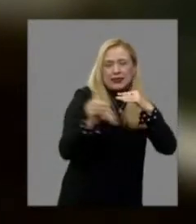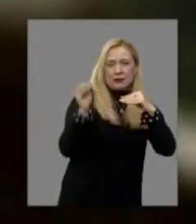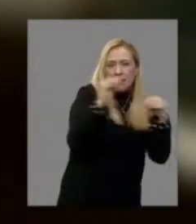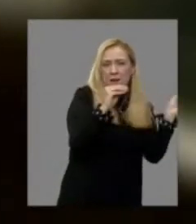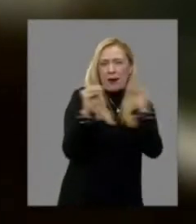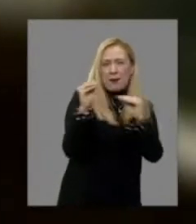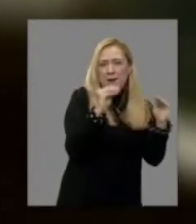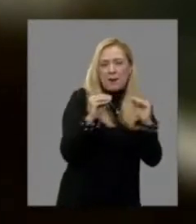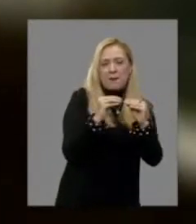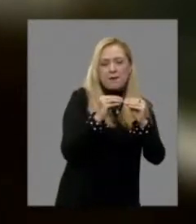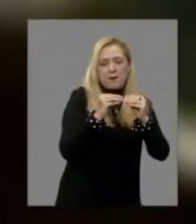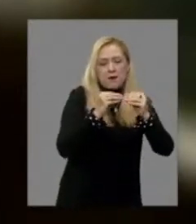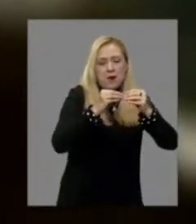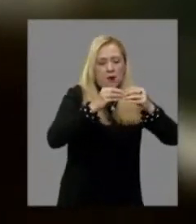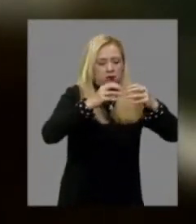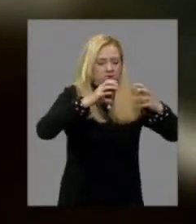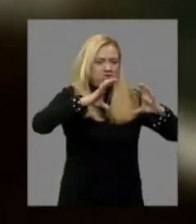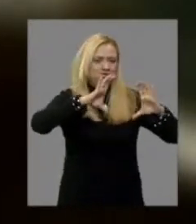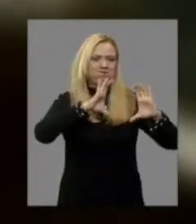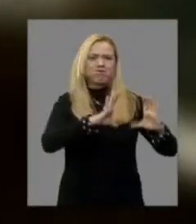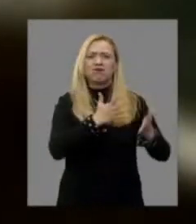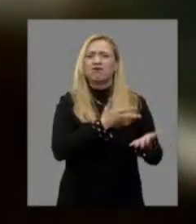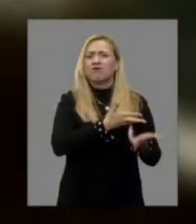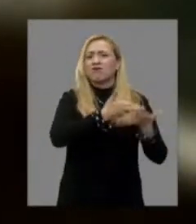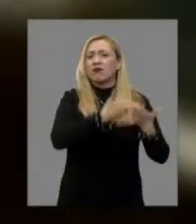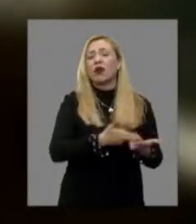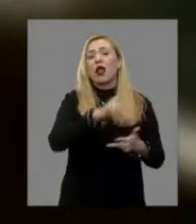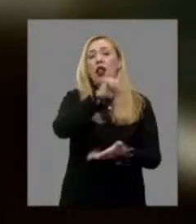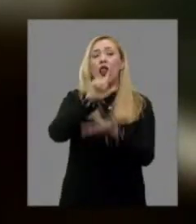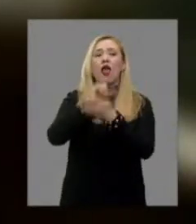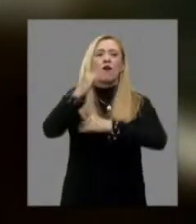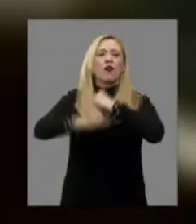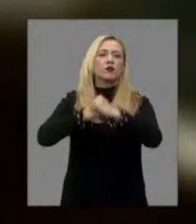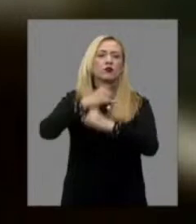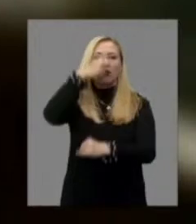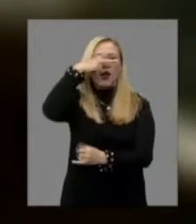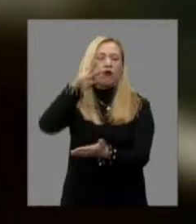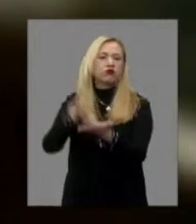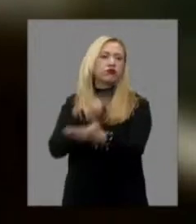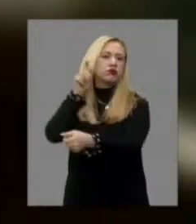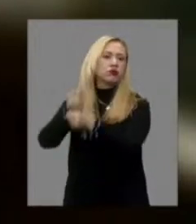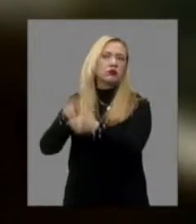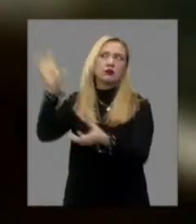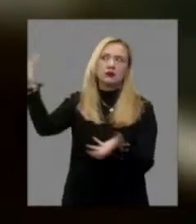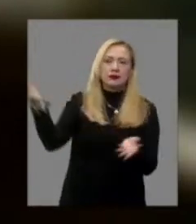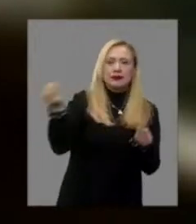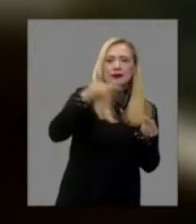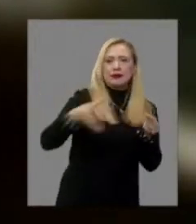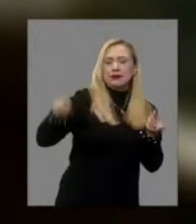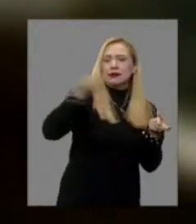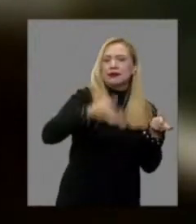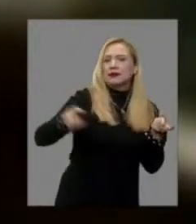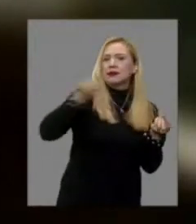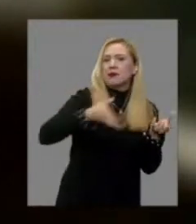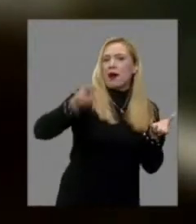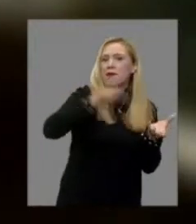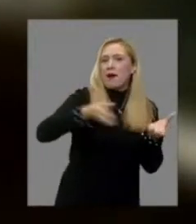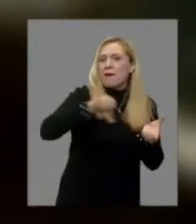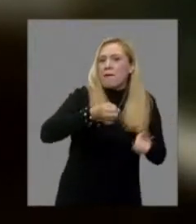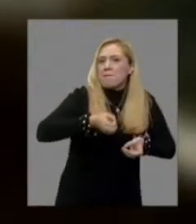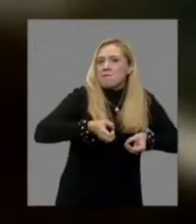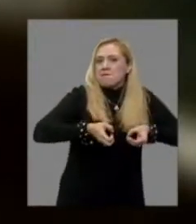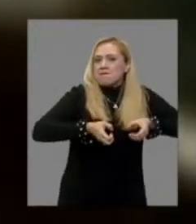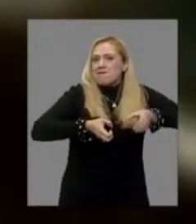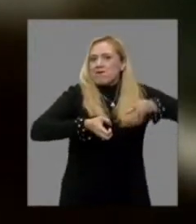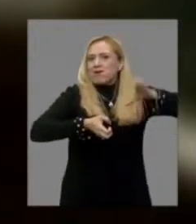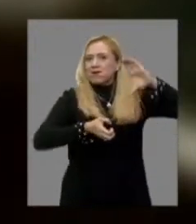encuentran reconocidos en tratados internacionales. Esto para los juzgadores nos da un panorama mucho